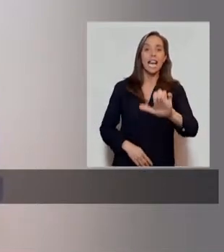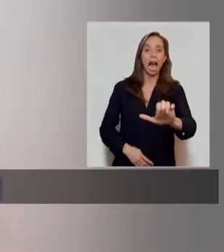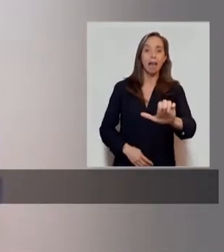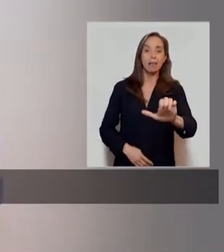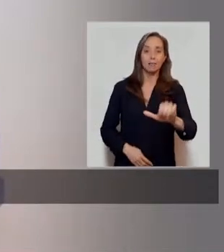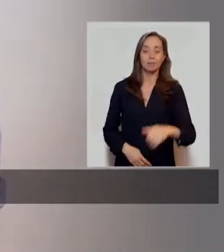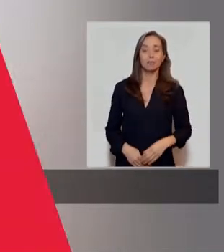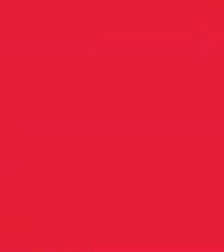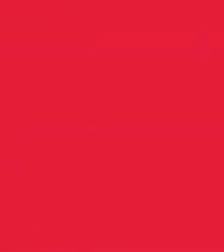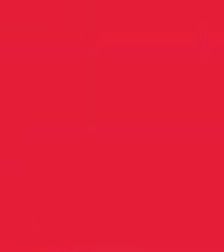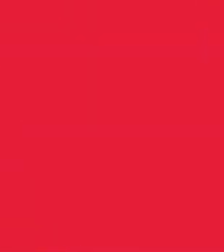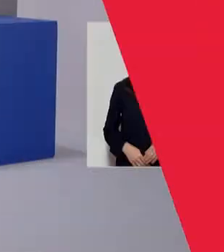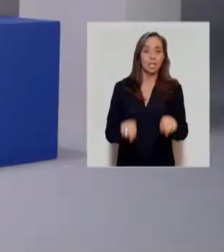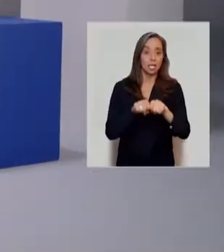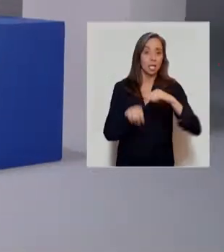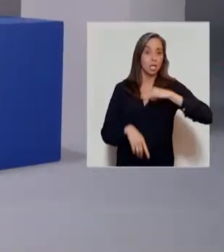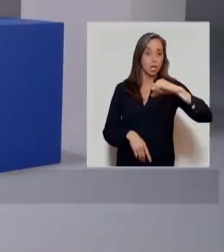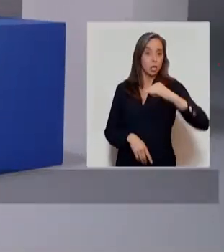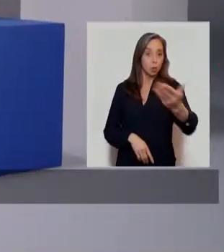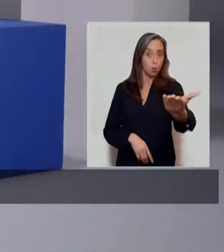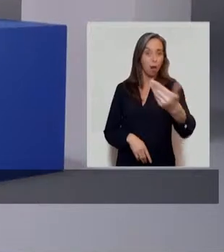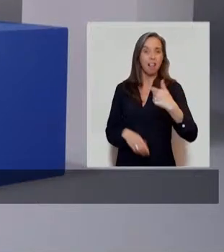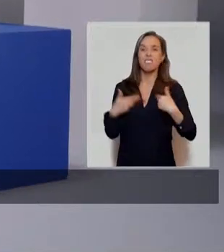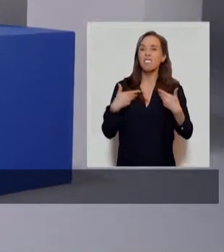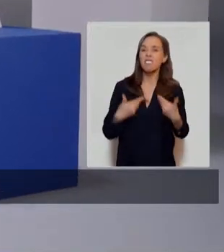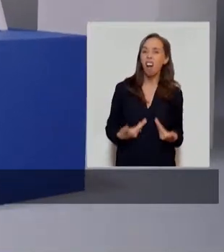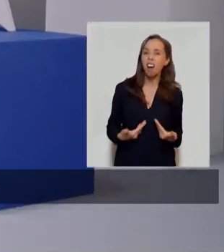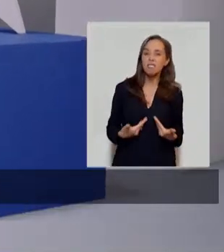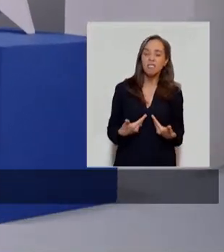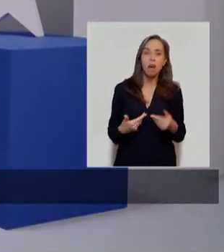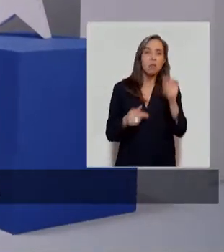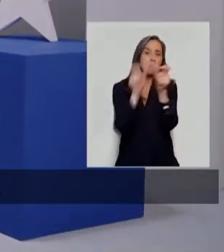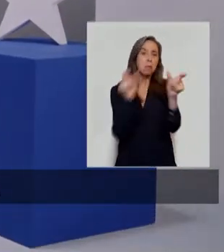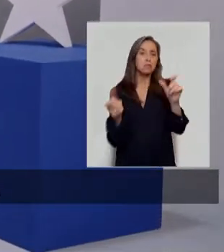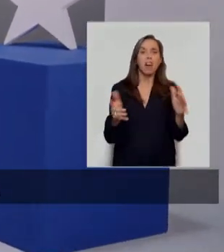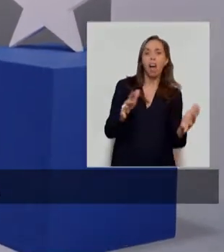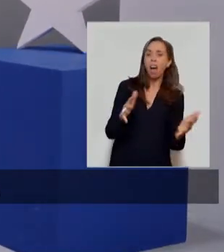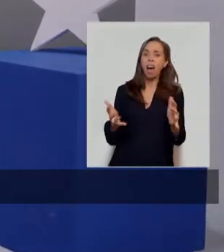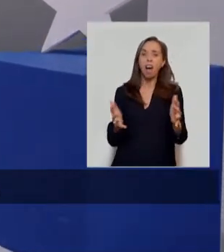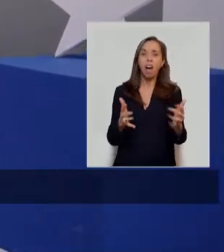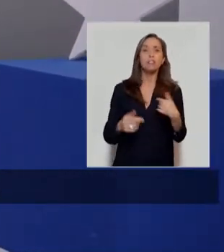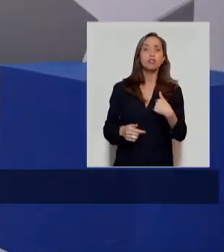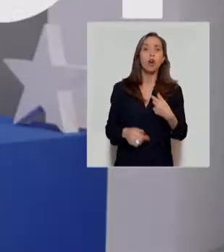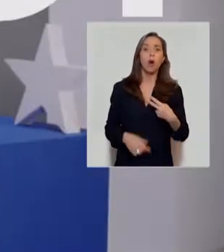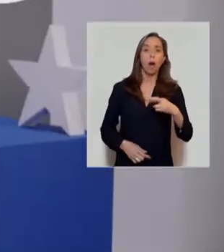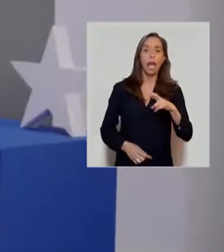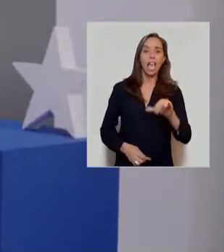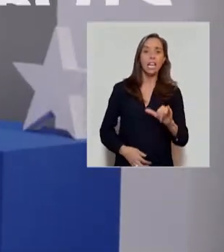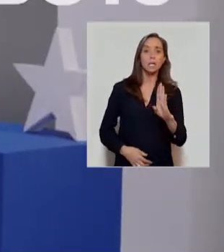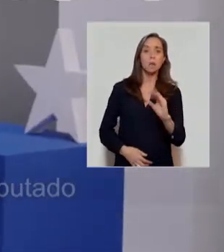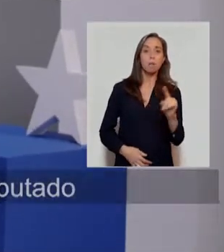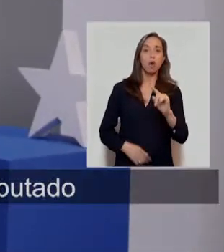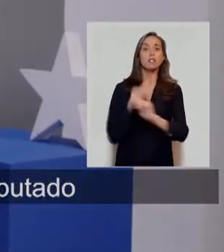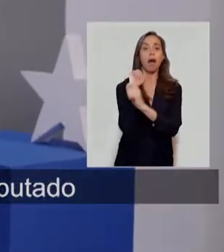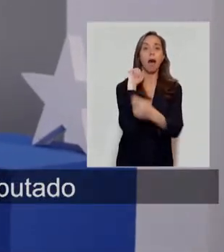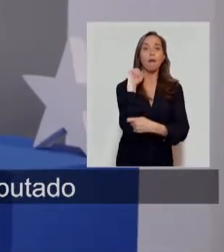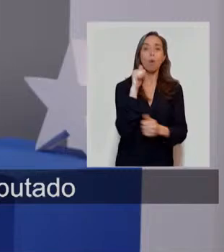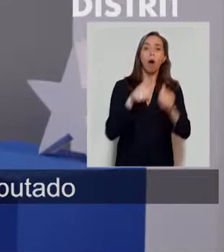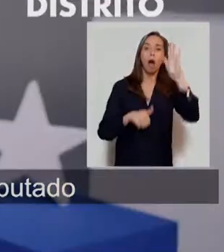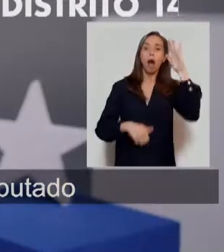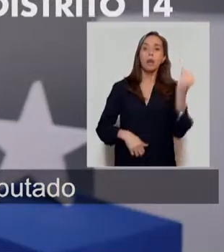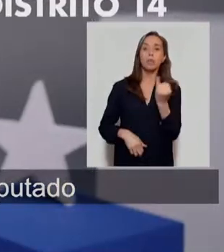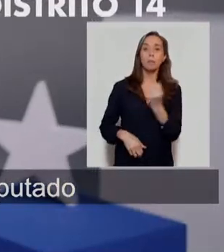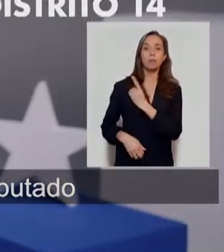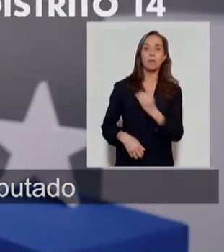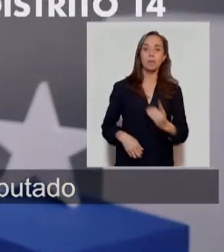al caer al igual que usted estoy cansado de ambigüedades y medias tintas soy henry voice abogados y